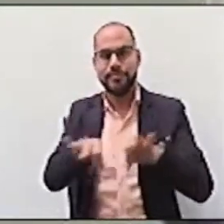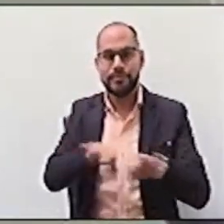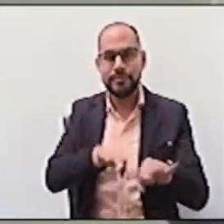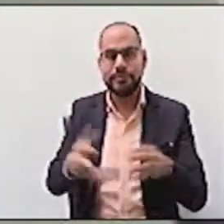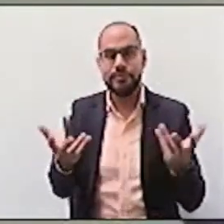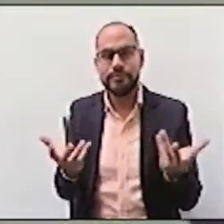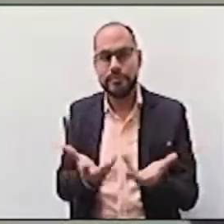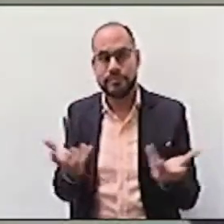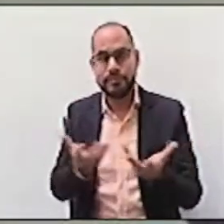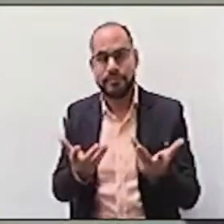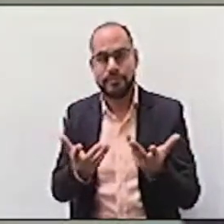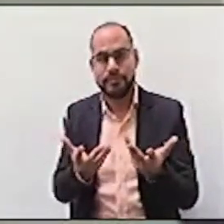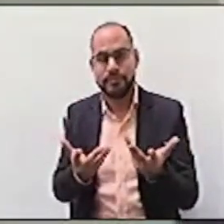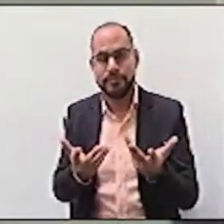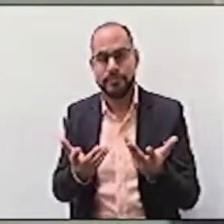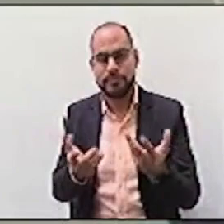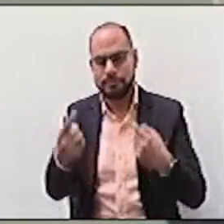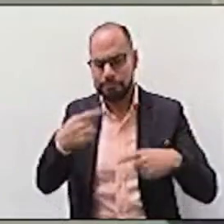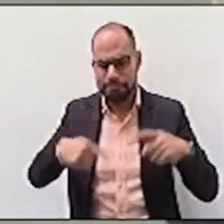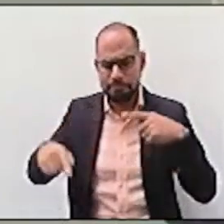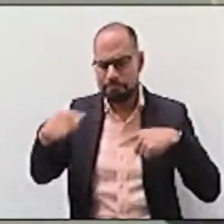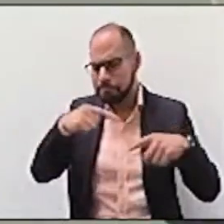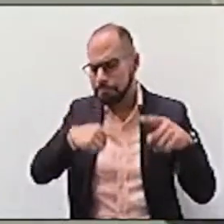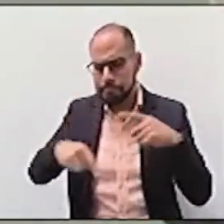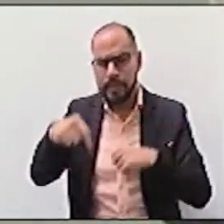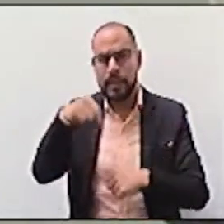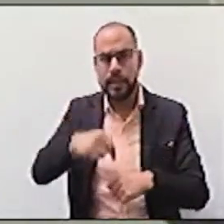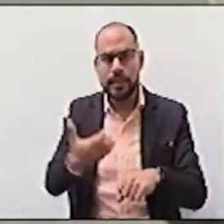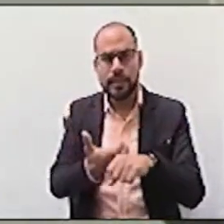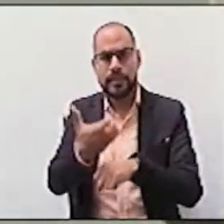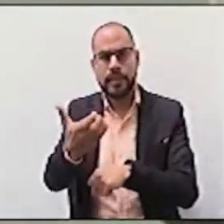al frente de los destinos del estado.